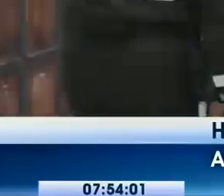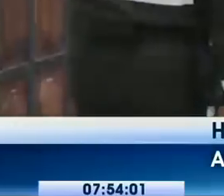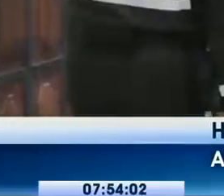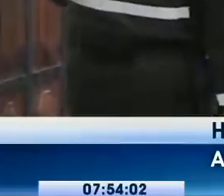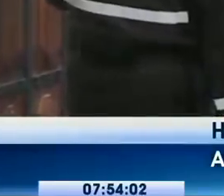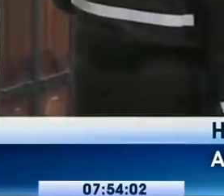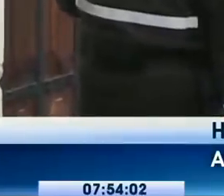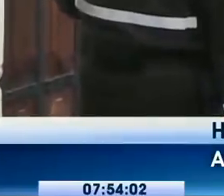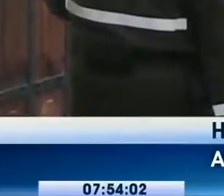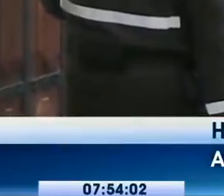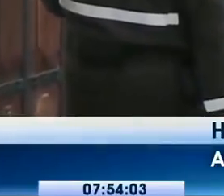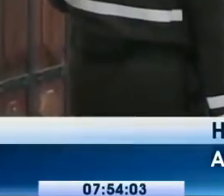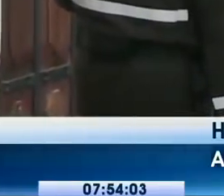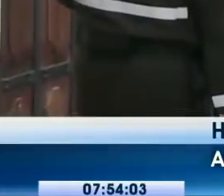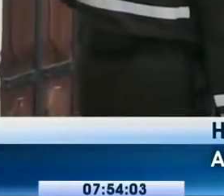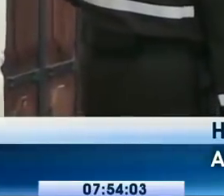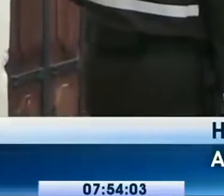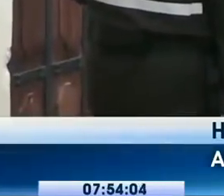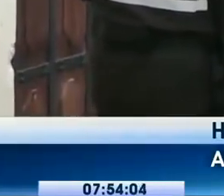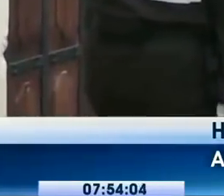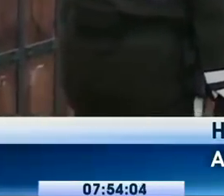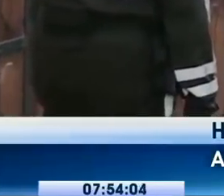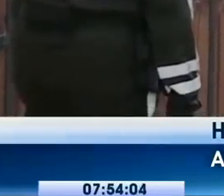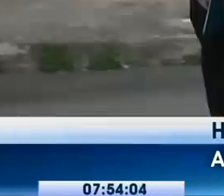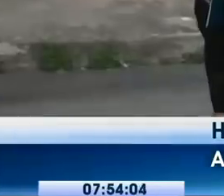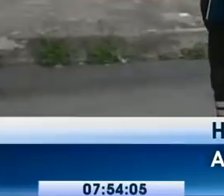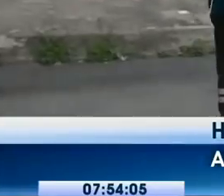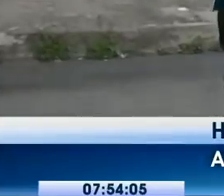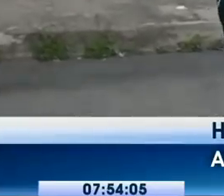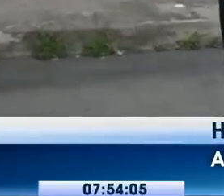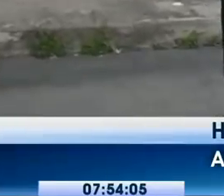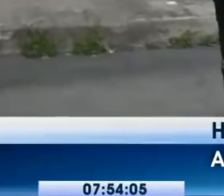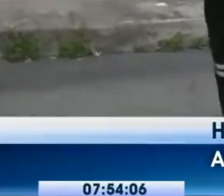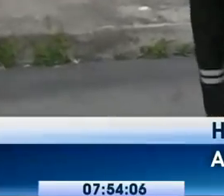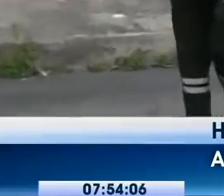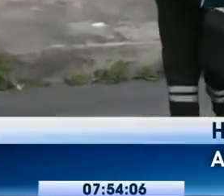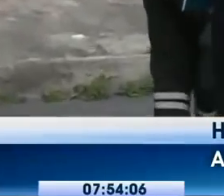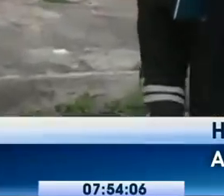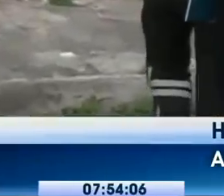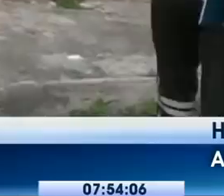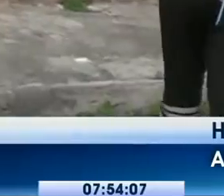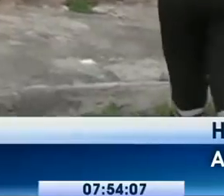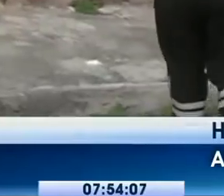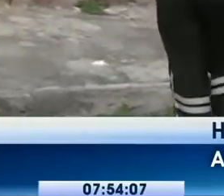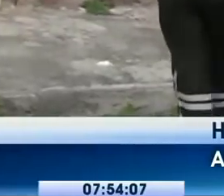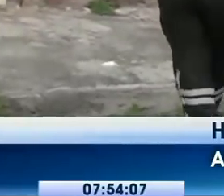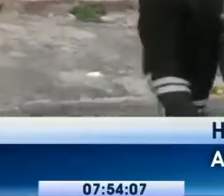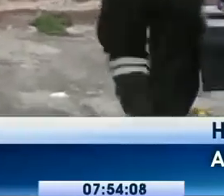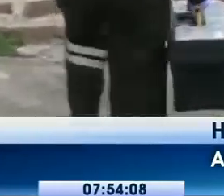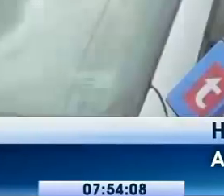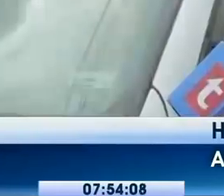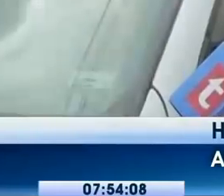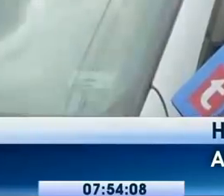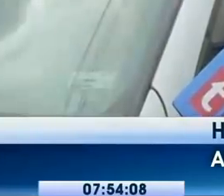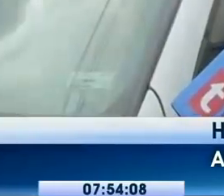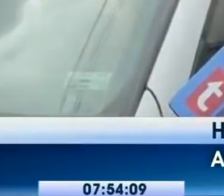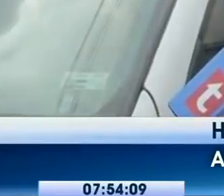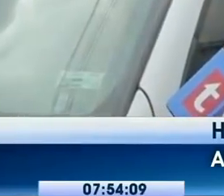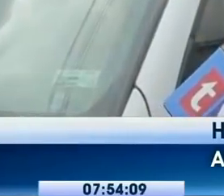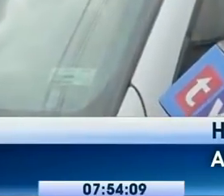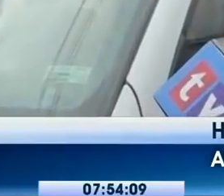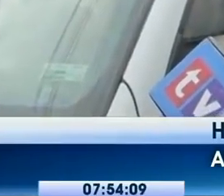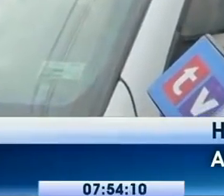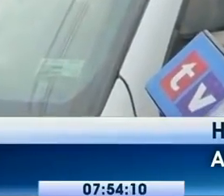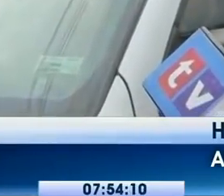Riobamba. Según la fiscal de turno, las investigaciones determinarán las causas del fallecimiento del desafortunado joven. En este momento con